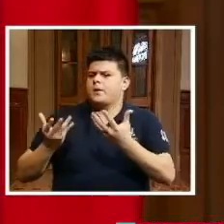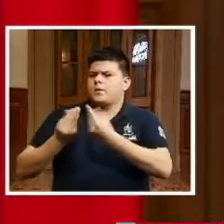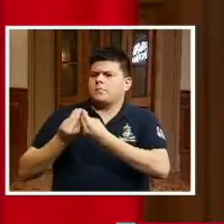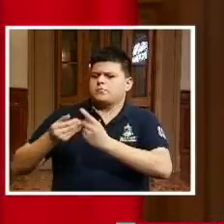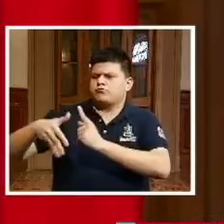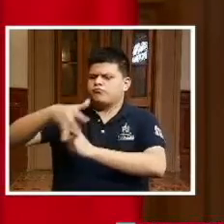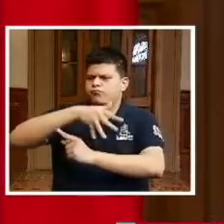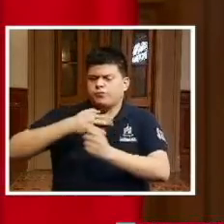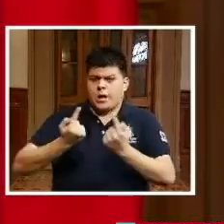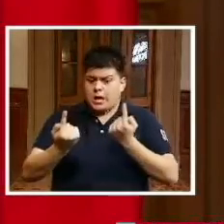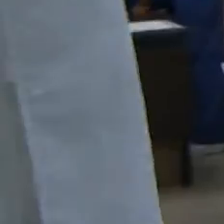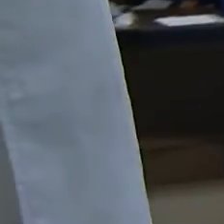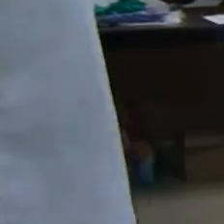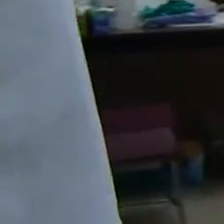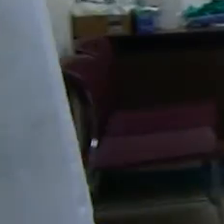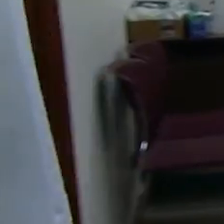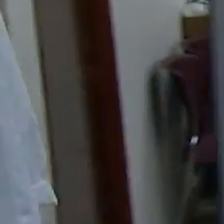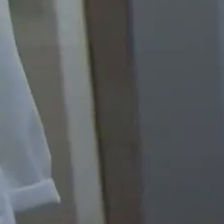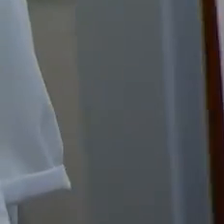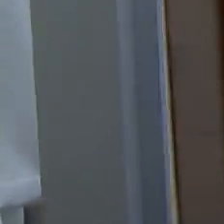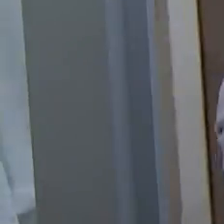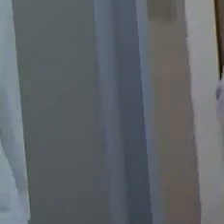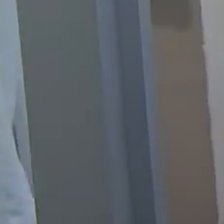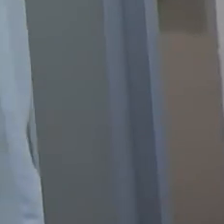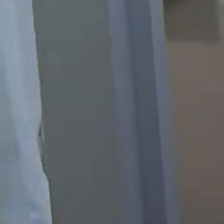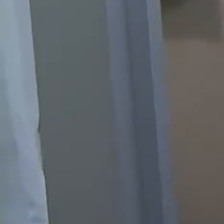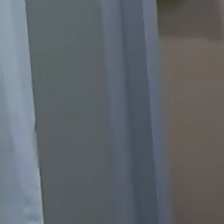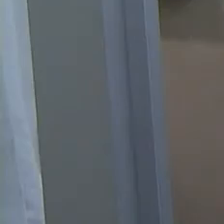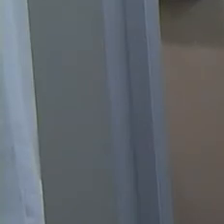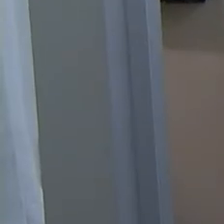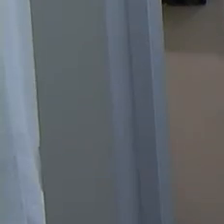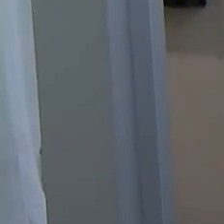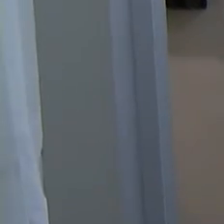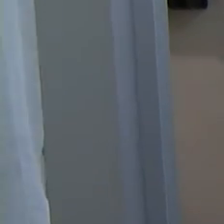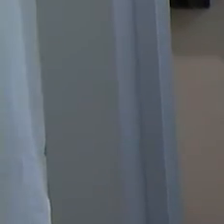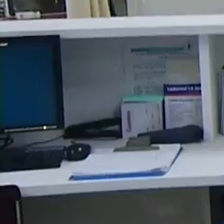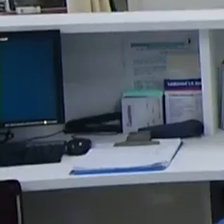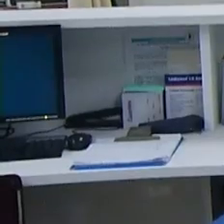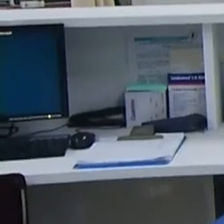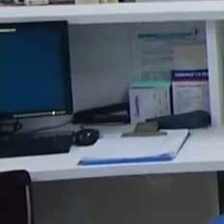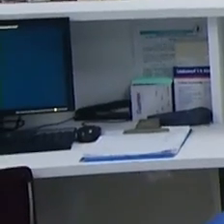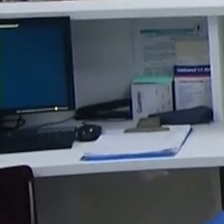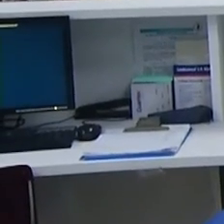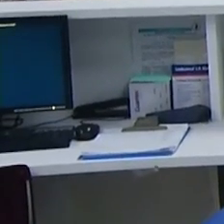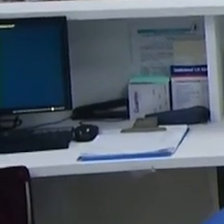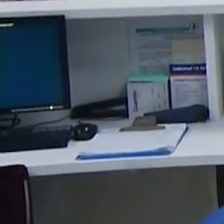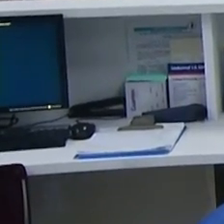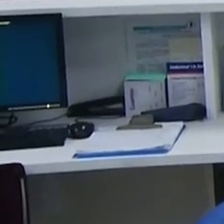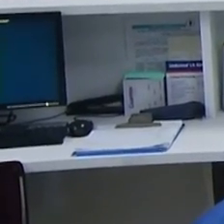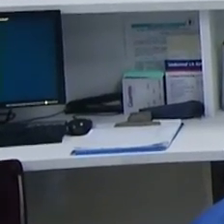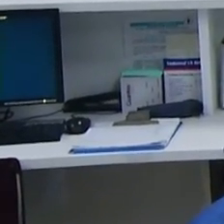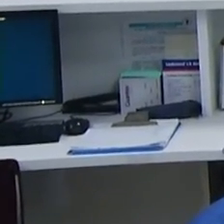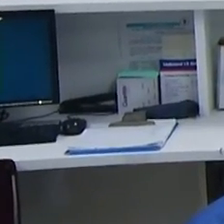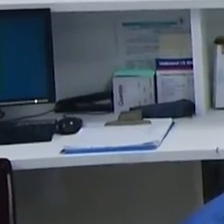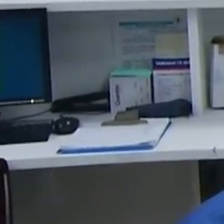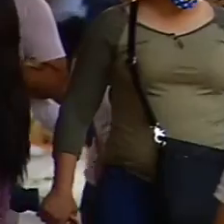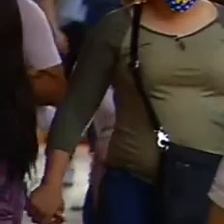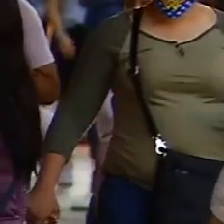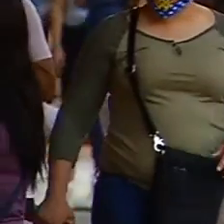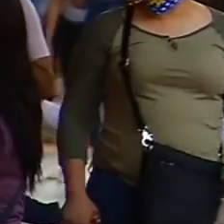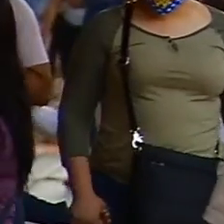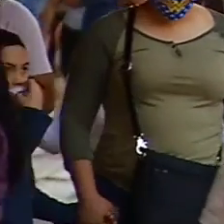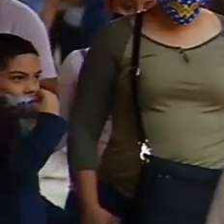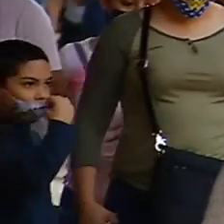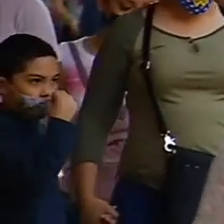tenemos que analizar esas tres cifras además dijo que los médicos y hospitales cada vez están más preparados para atender a los pacientes pues